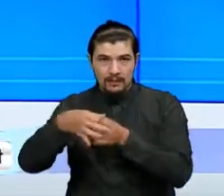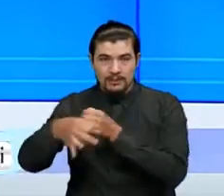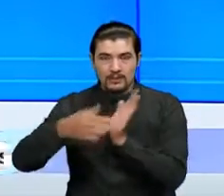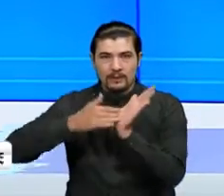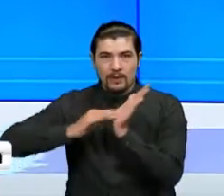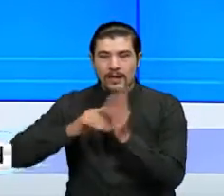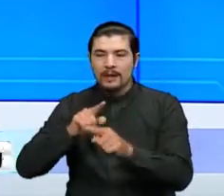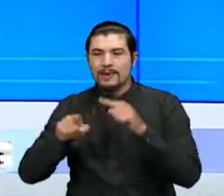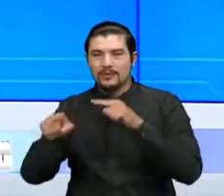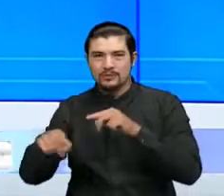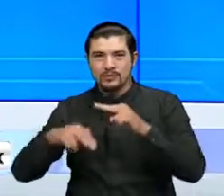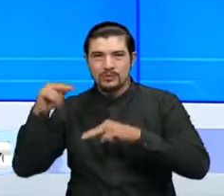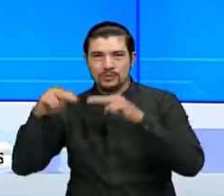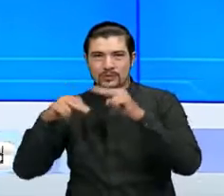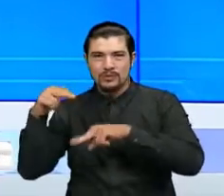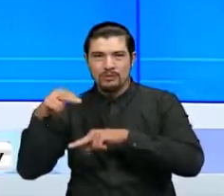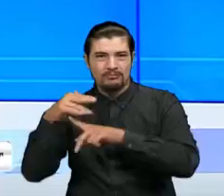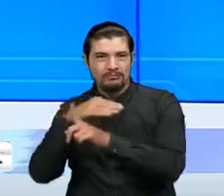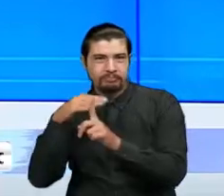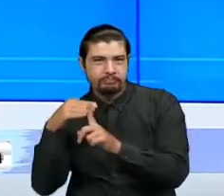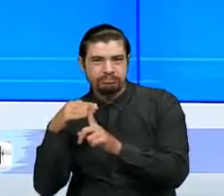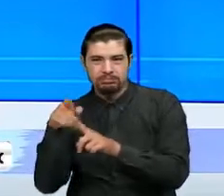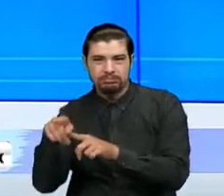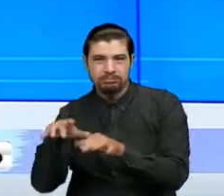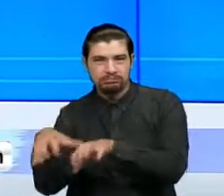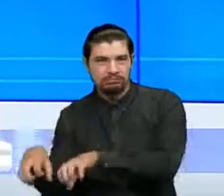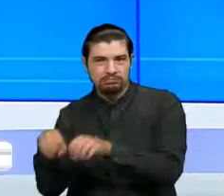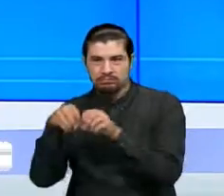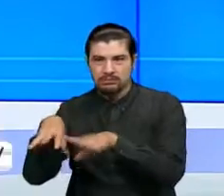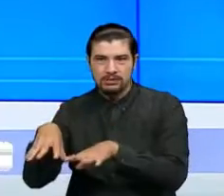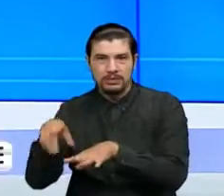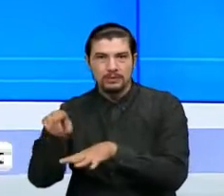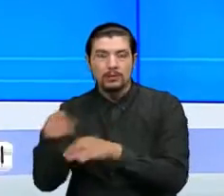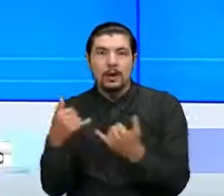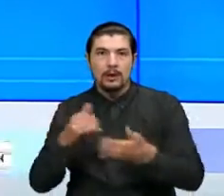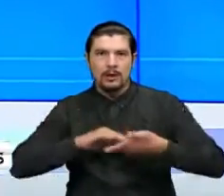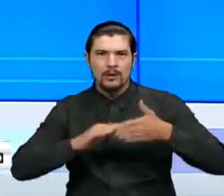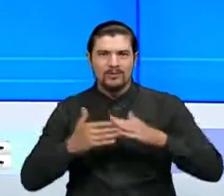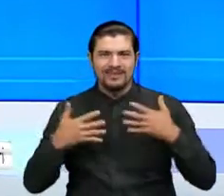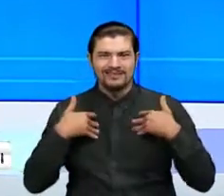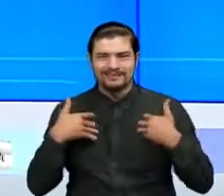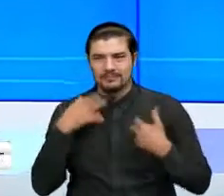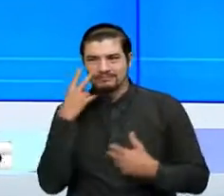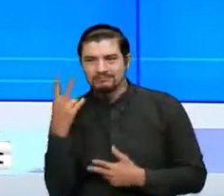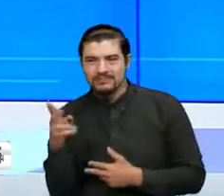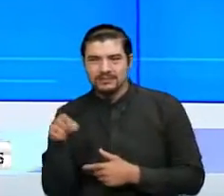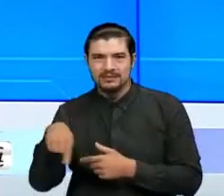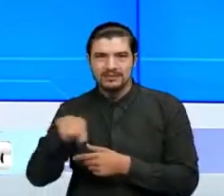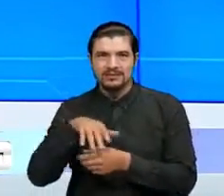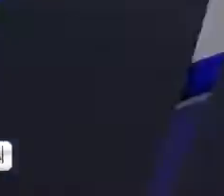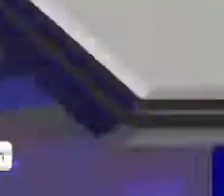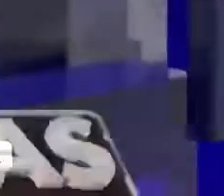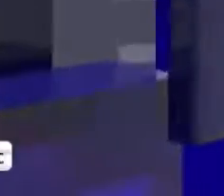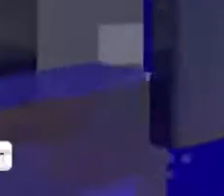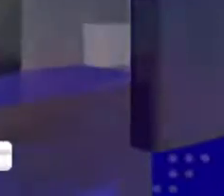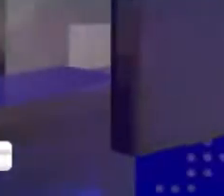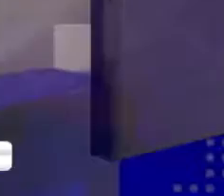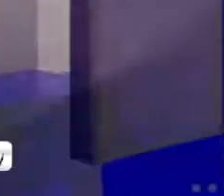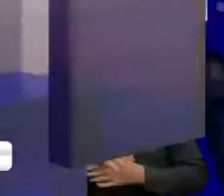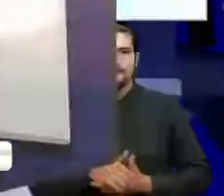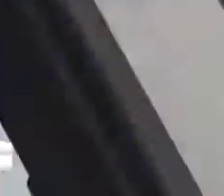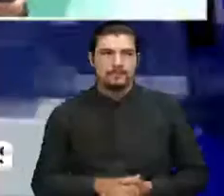mari ángel marín nos amplía esta información mariángel muy buenas tardes y cuéntenos cuál es la situación real que se vive allí en este lugar adelante